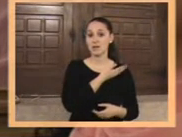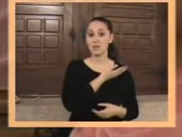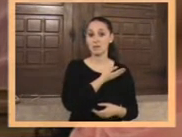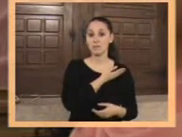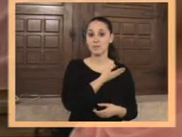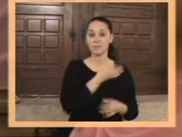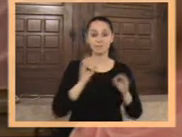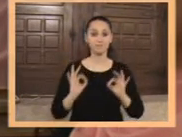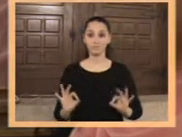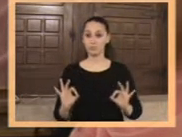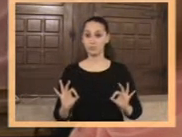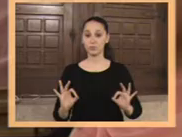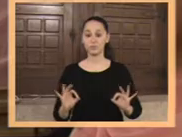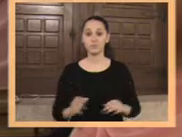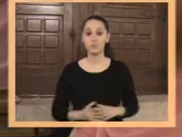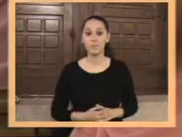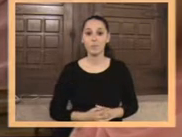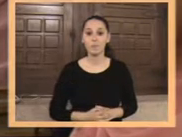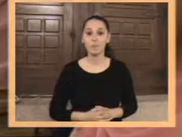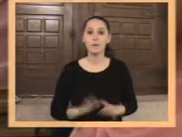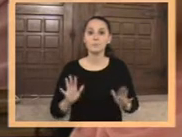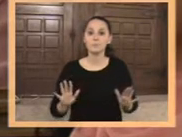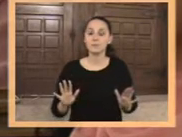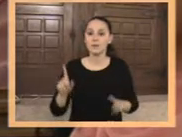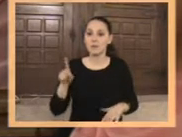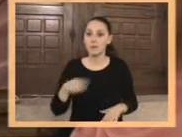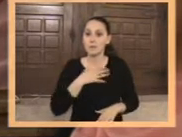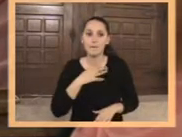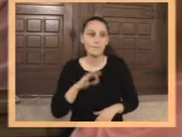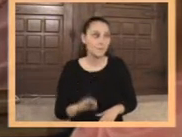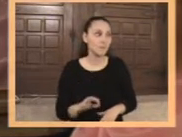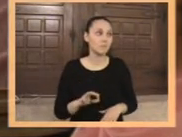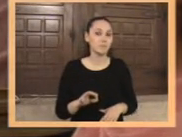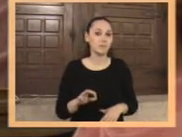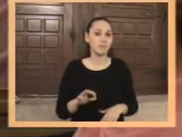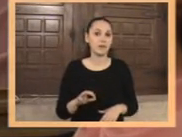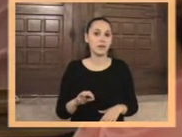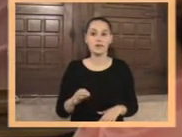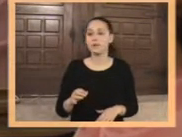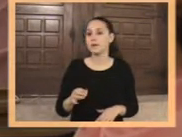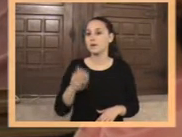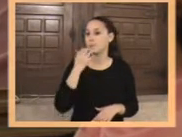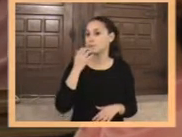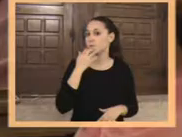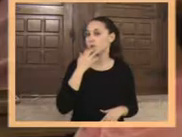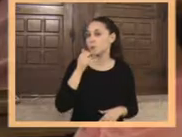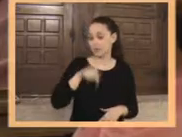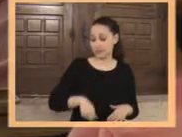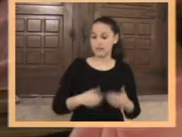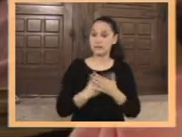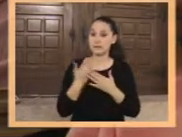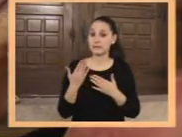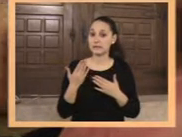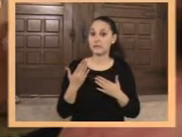diferenciar esos 400.000 euros. Pero también existe la compensación. Es decir, esta mañana preguntando a